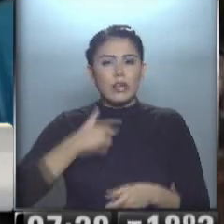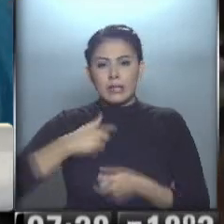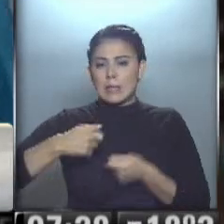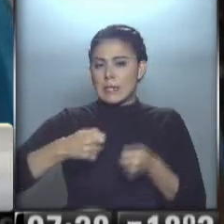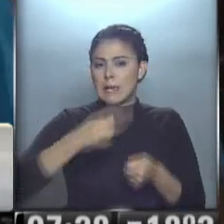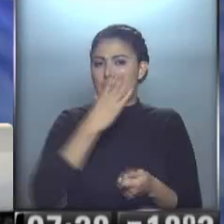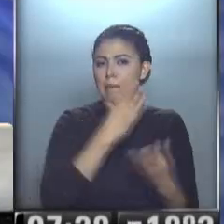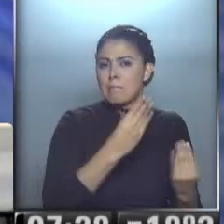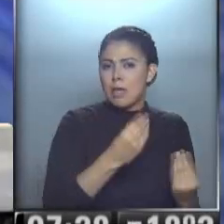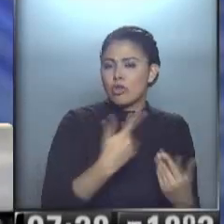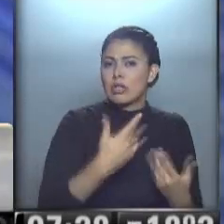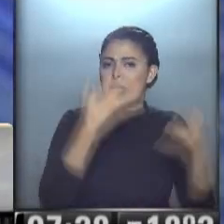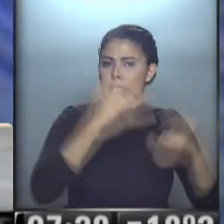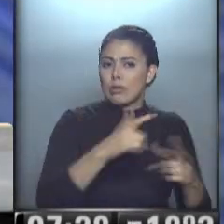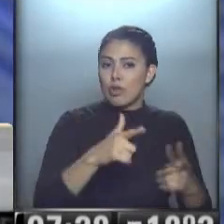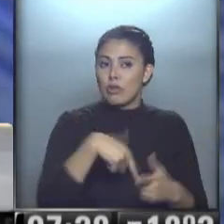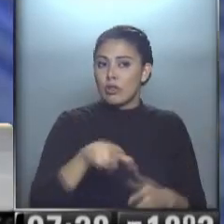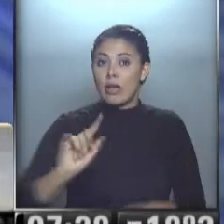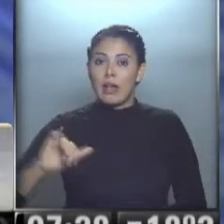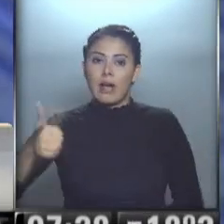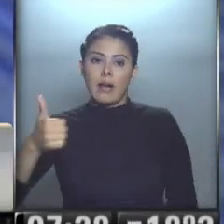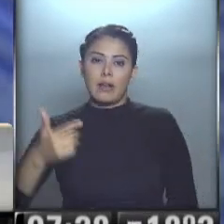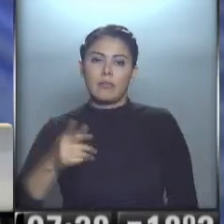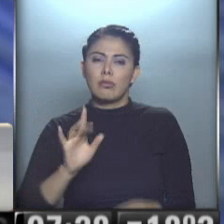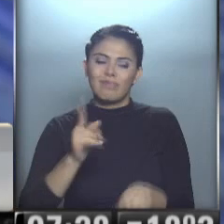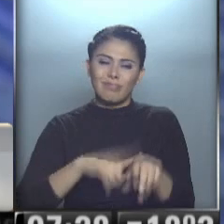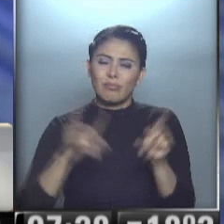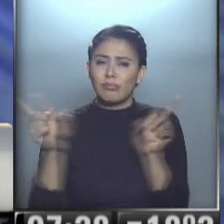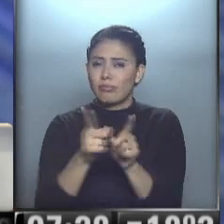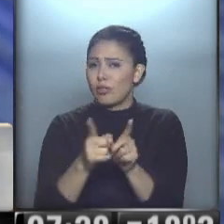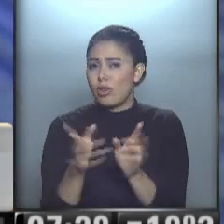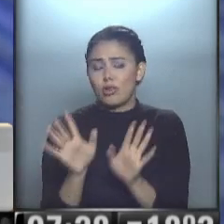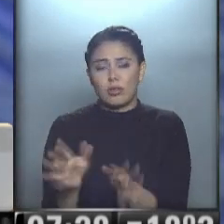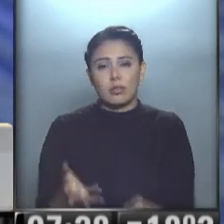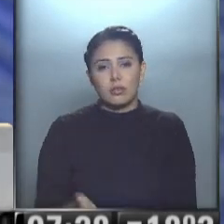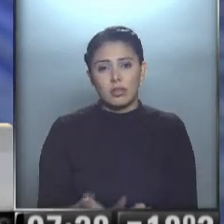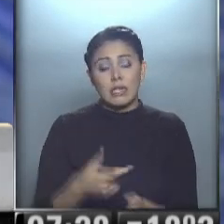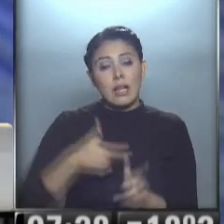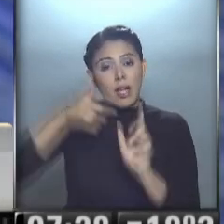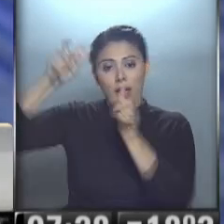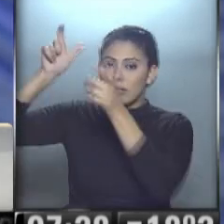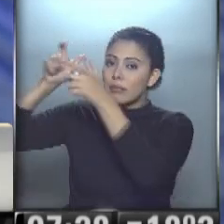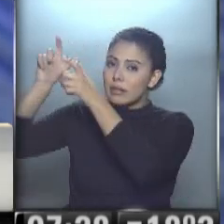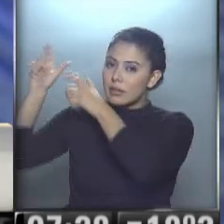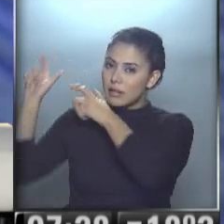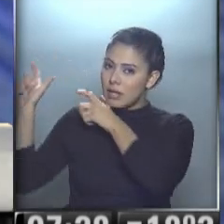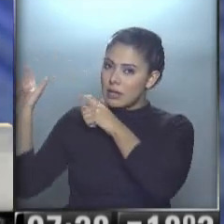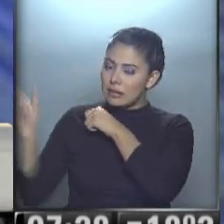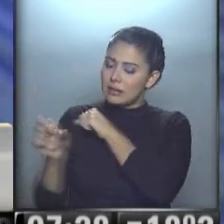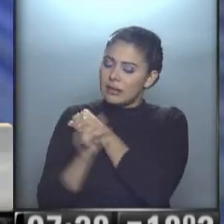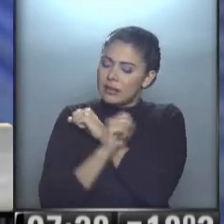para ganar con la inseguridad y saben qu eso dura muy poco y hemos tenido experiencias muy